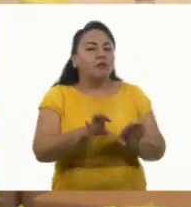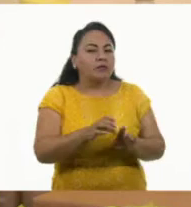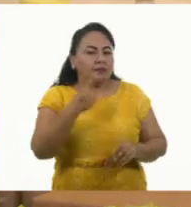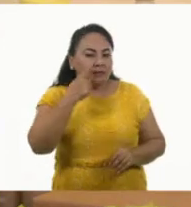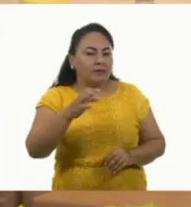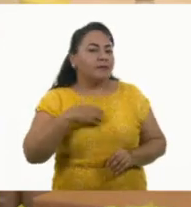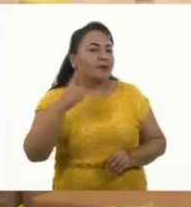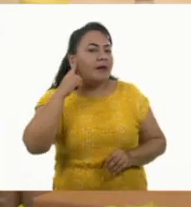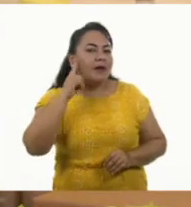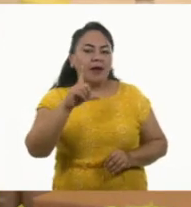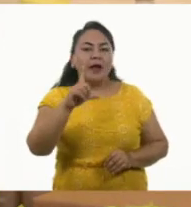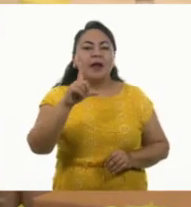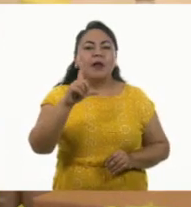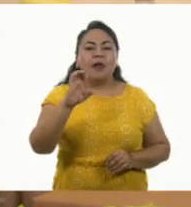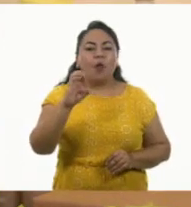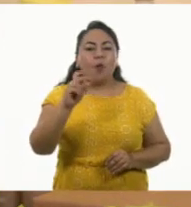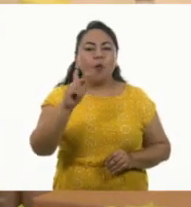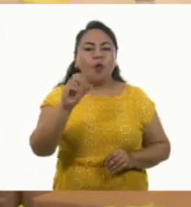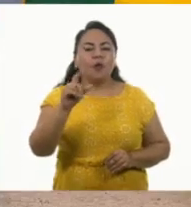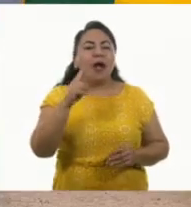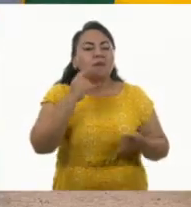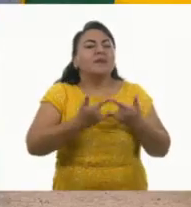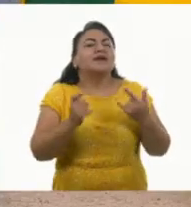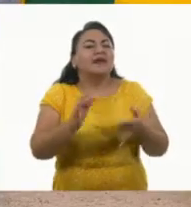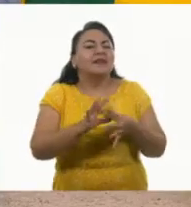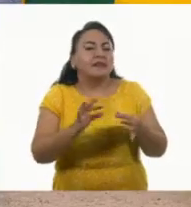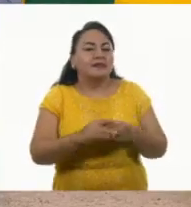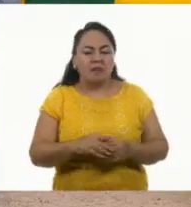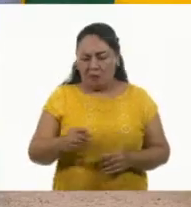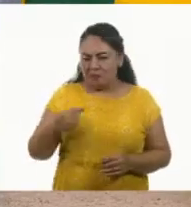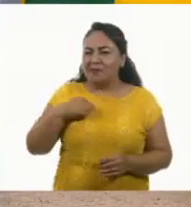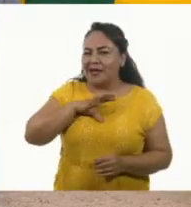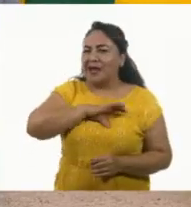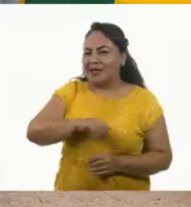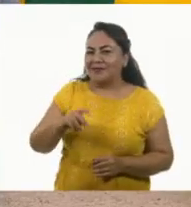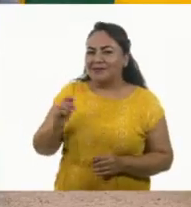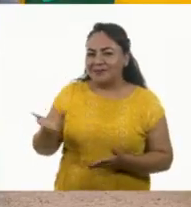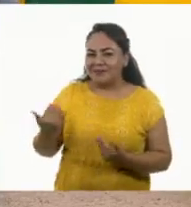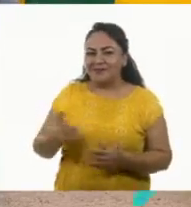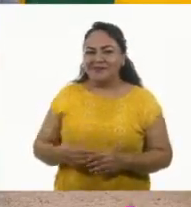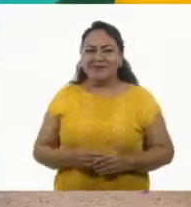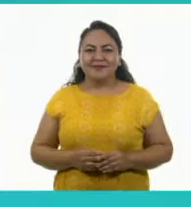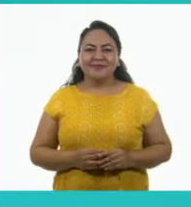a don Leopoldo? A ver qué anécdota nos va a contar hoy. Me encanta la idea.